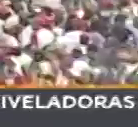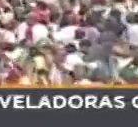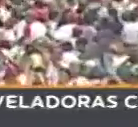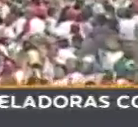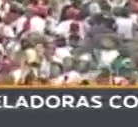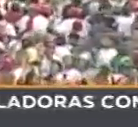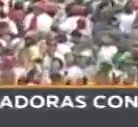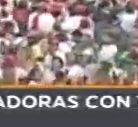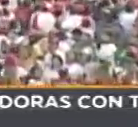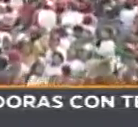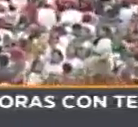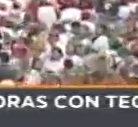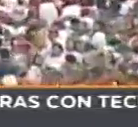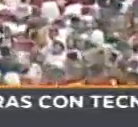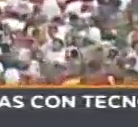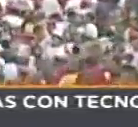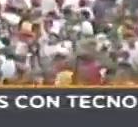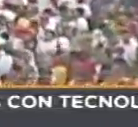unidas